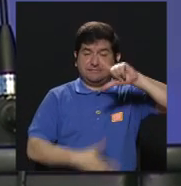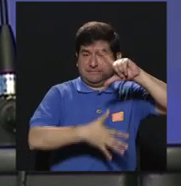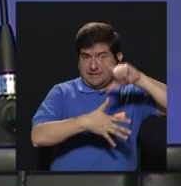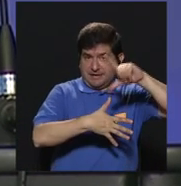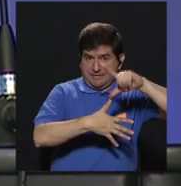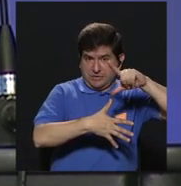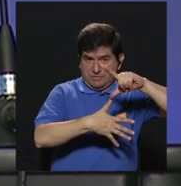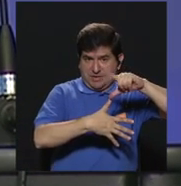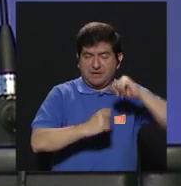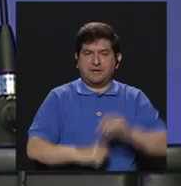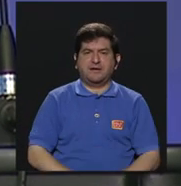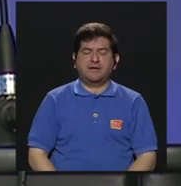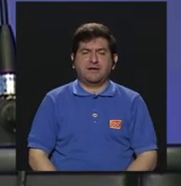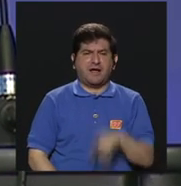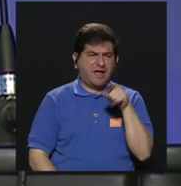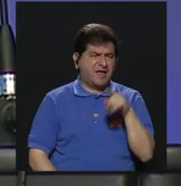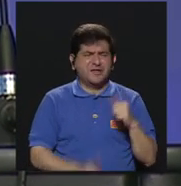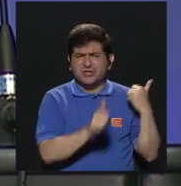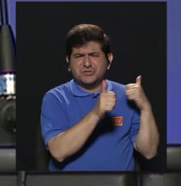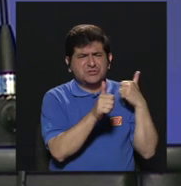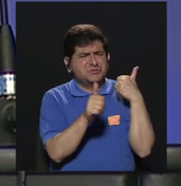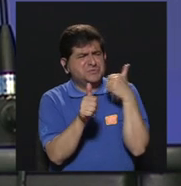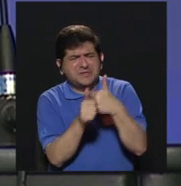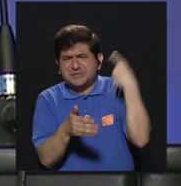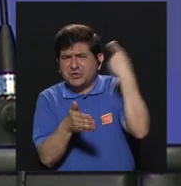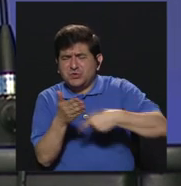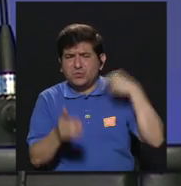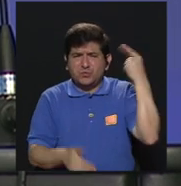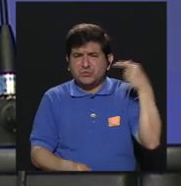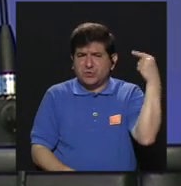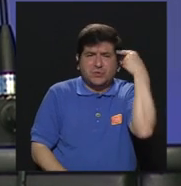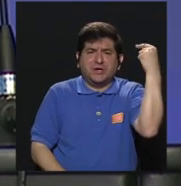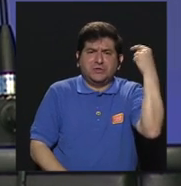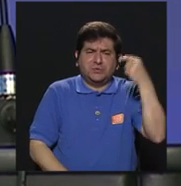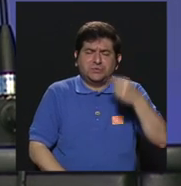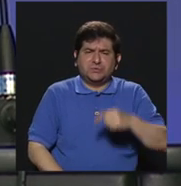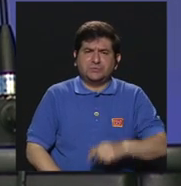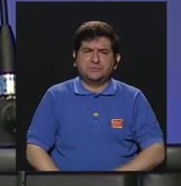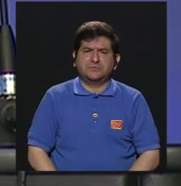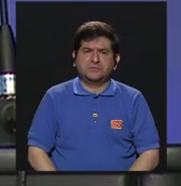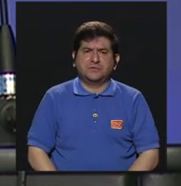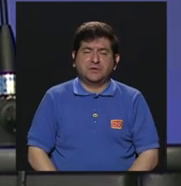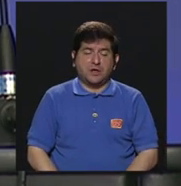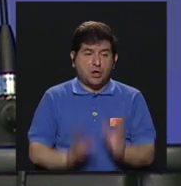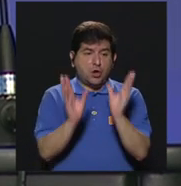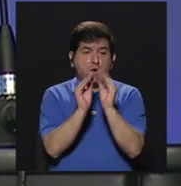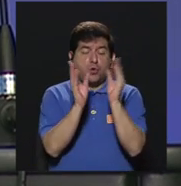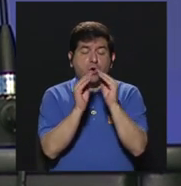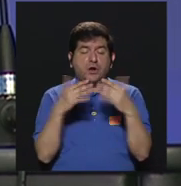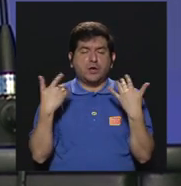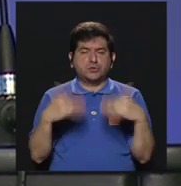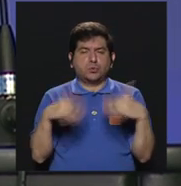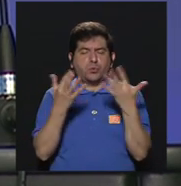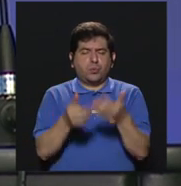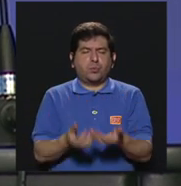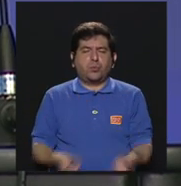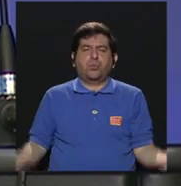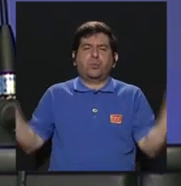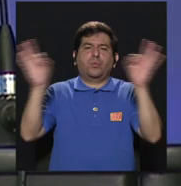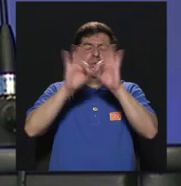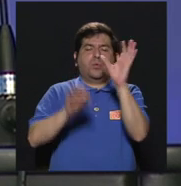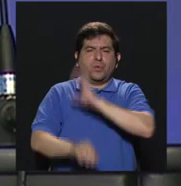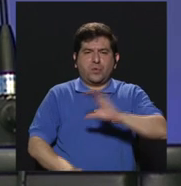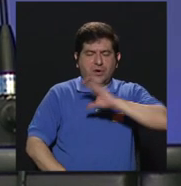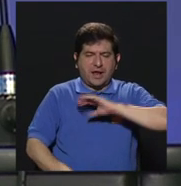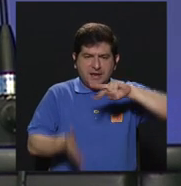latinoamericanas perseguidas sin piedad por las dictaduras. Fue un congreso memorable por la calidad